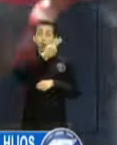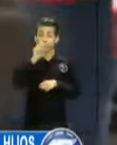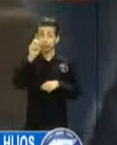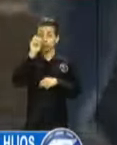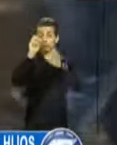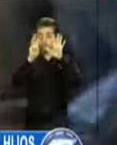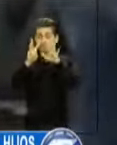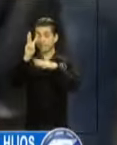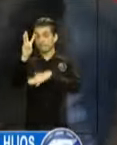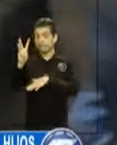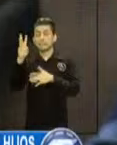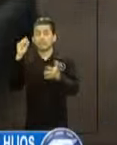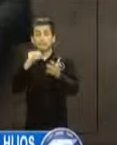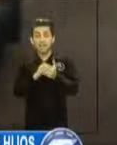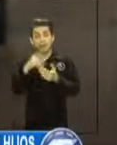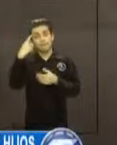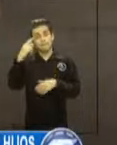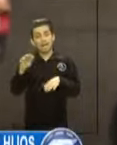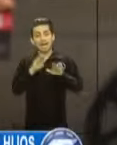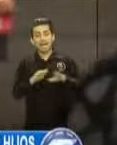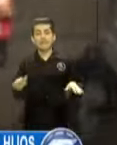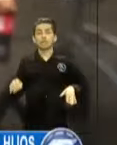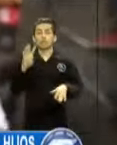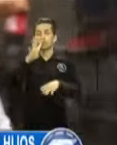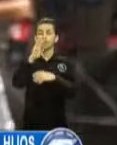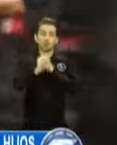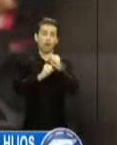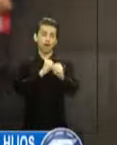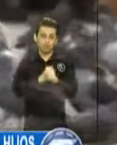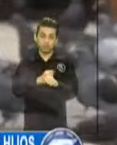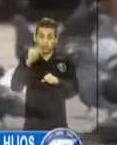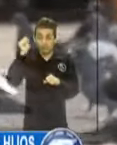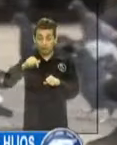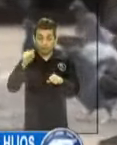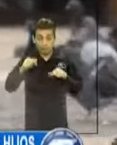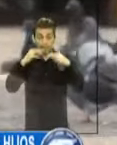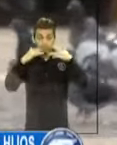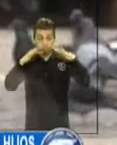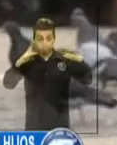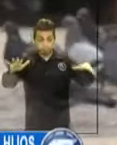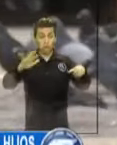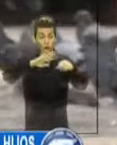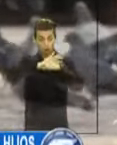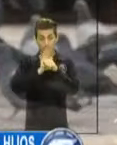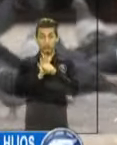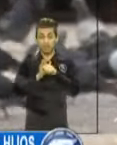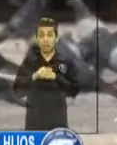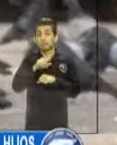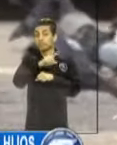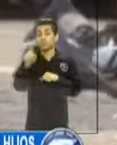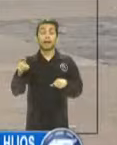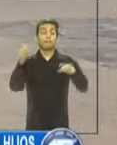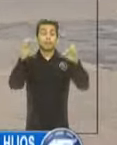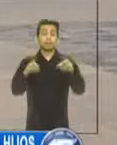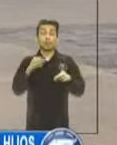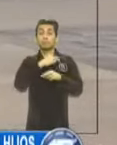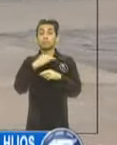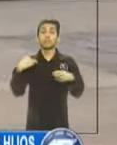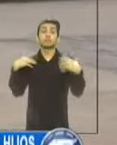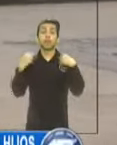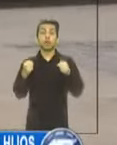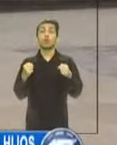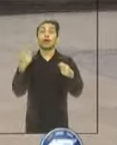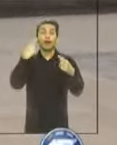283.487 a niños de 4 años. Ante la pandemia del nuevo coronavirus, las autoridades no tienen programadas jornadas de vacunación en